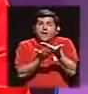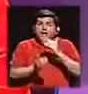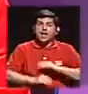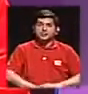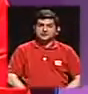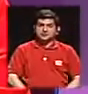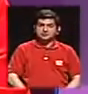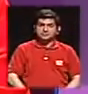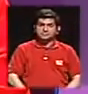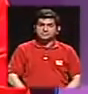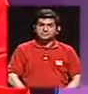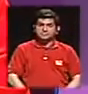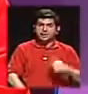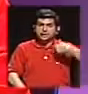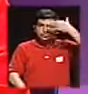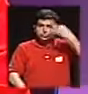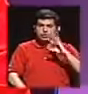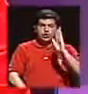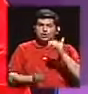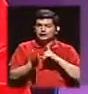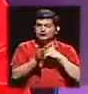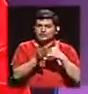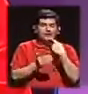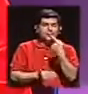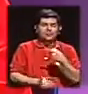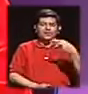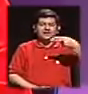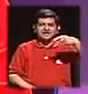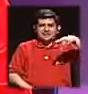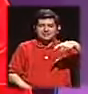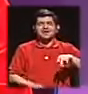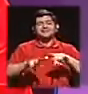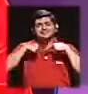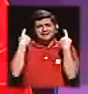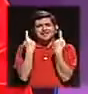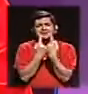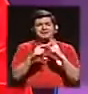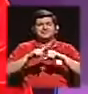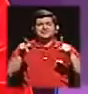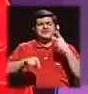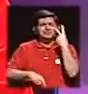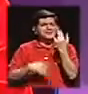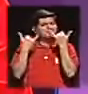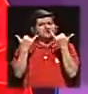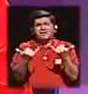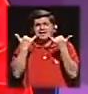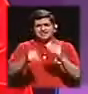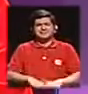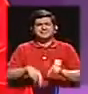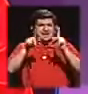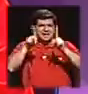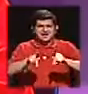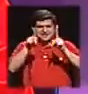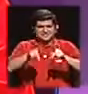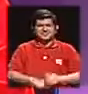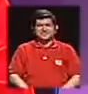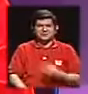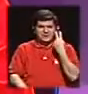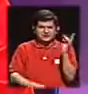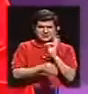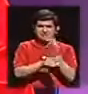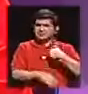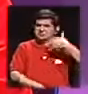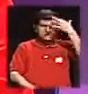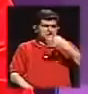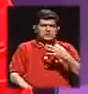buenas. Creo que su debilidad, como dicen, es el partido, pero vea que ya, Marlon, y público televidente, yo ni